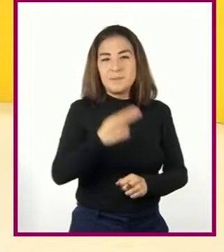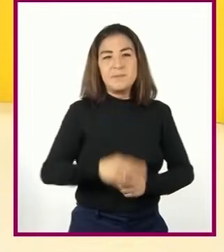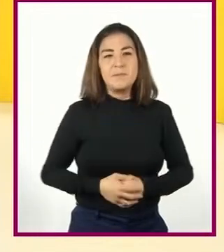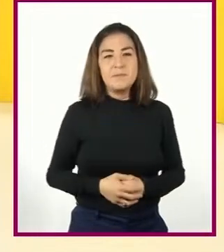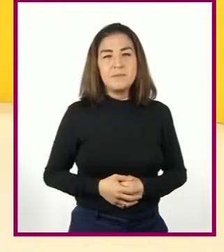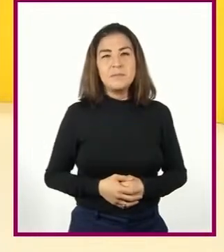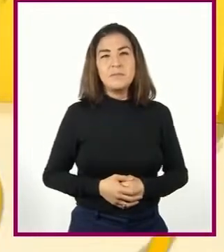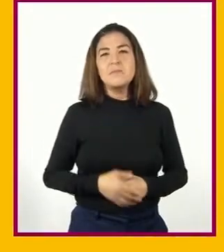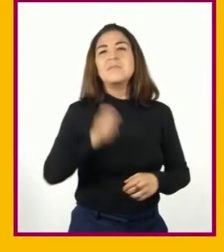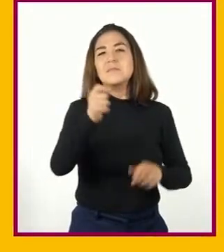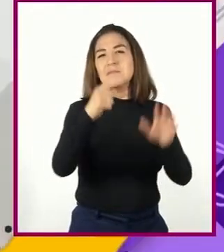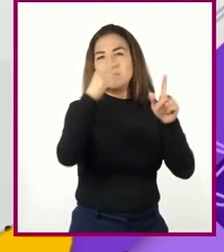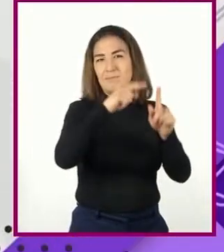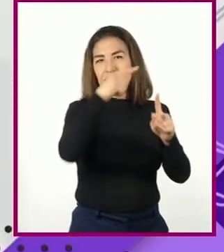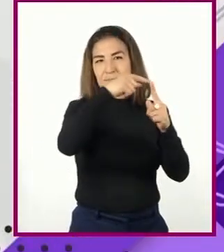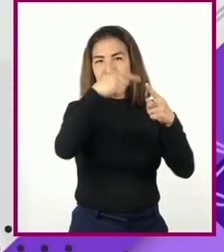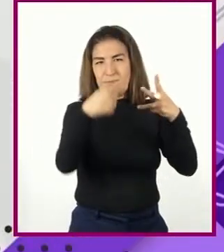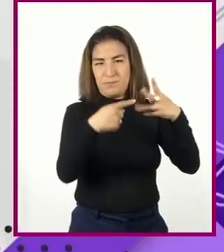de algunas premisas.